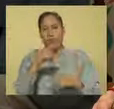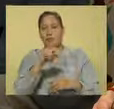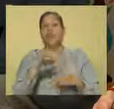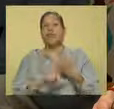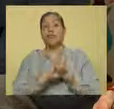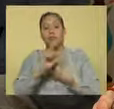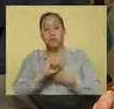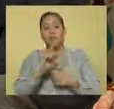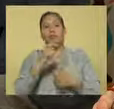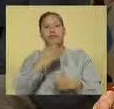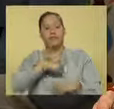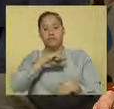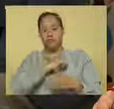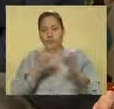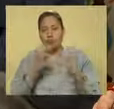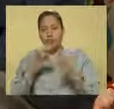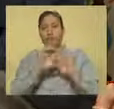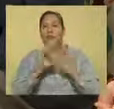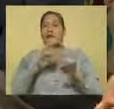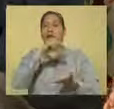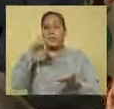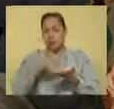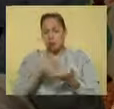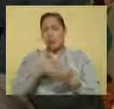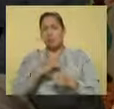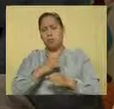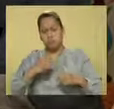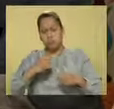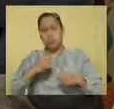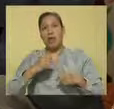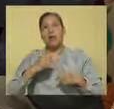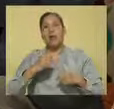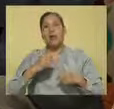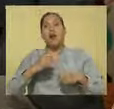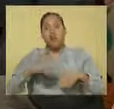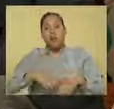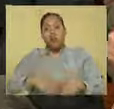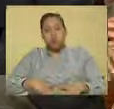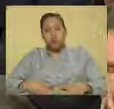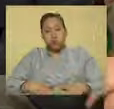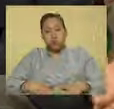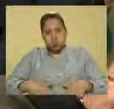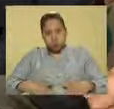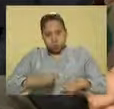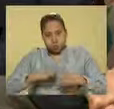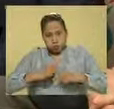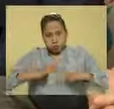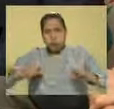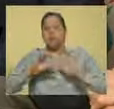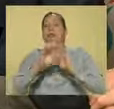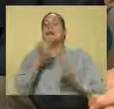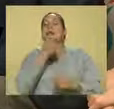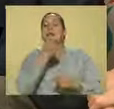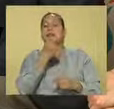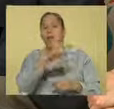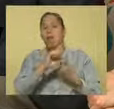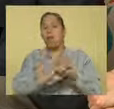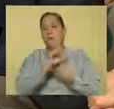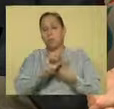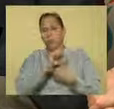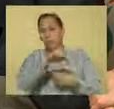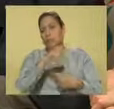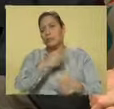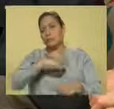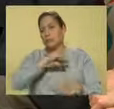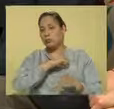además, porque tanto el sobrepeso como la obesidad te conlleva a muchísimos problemas. Un niño que va a ser, lo